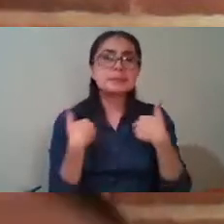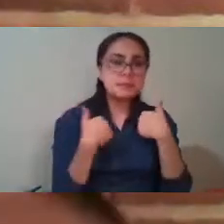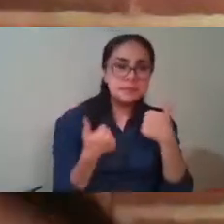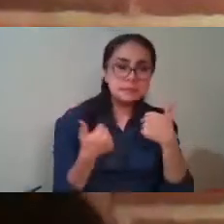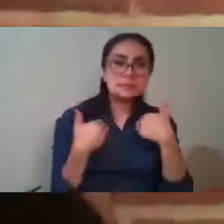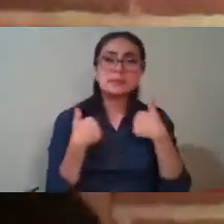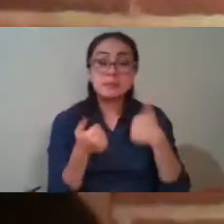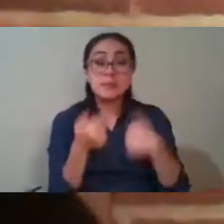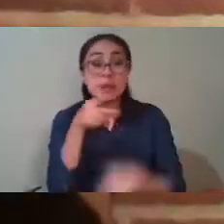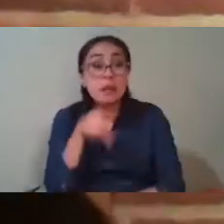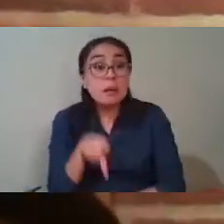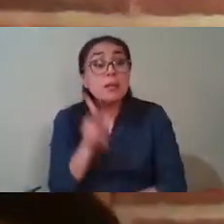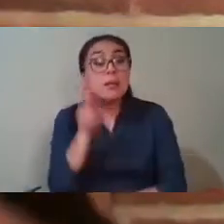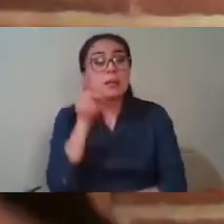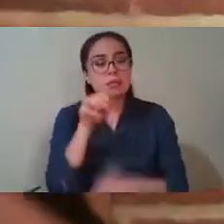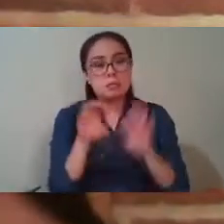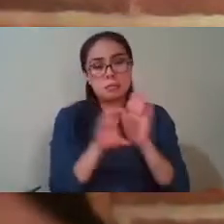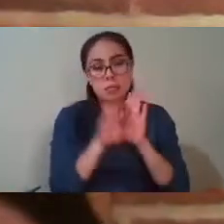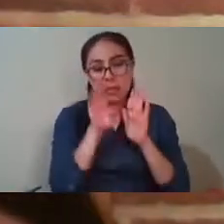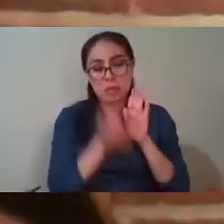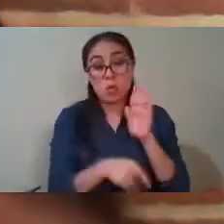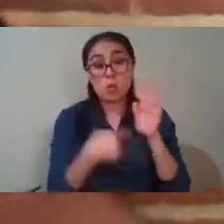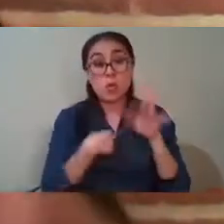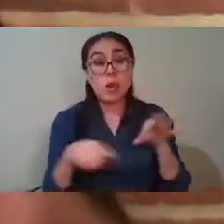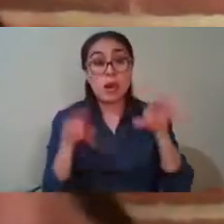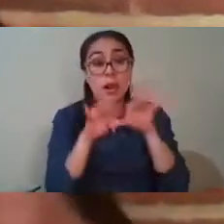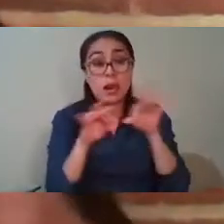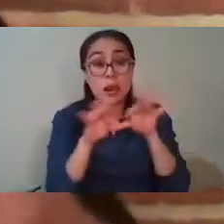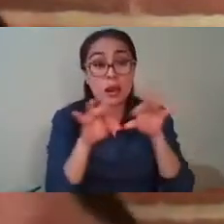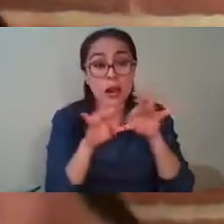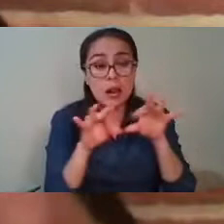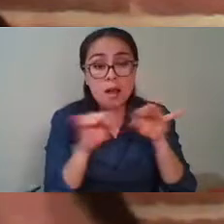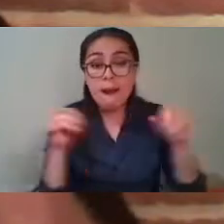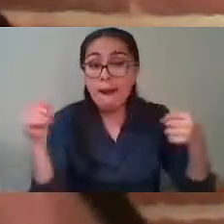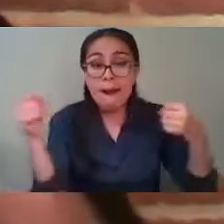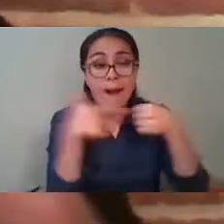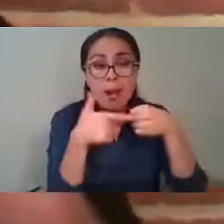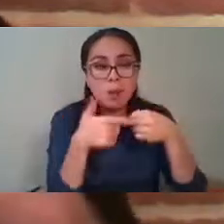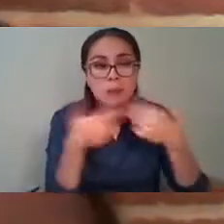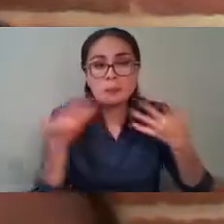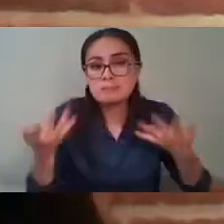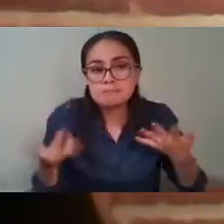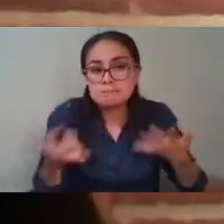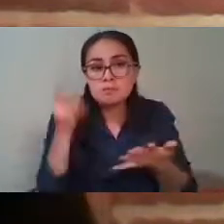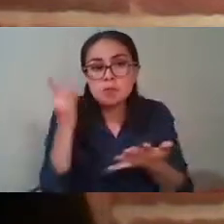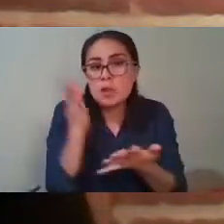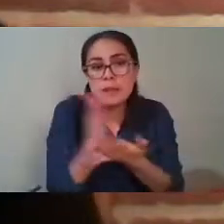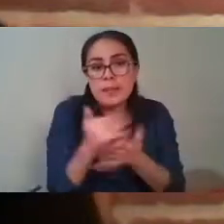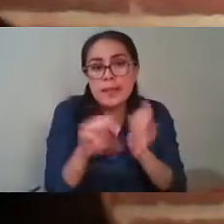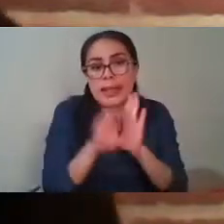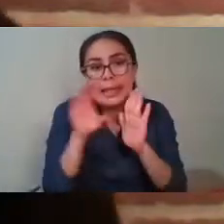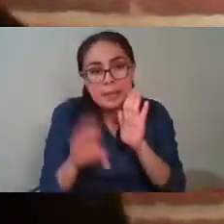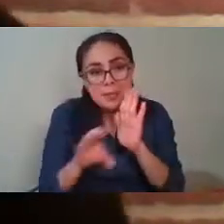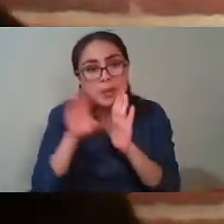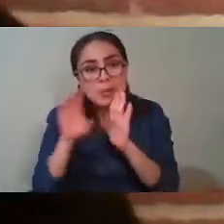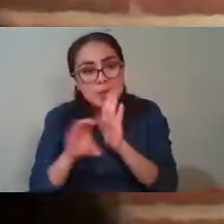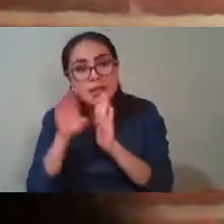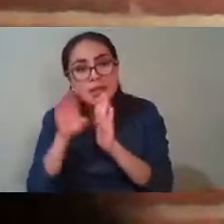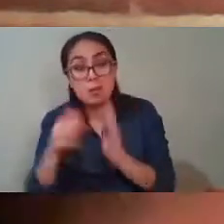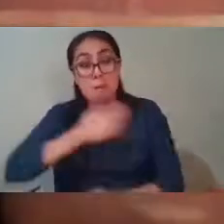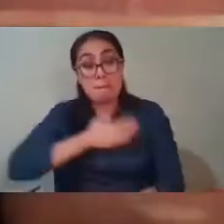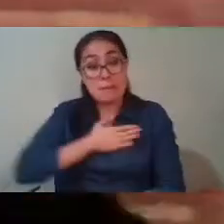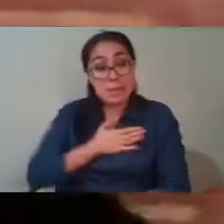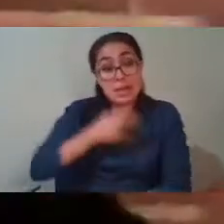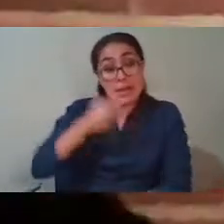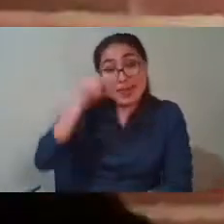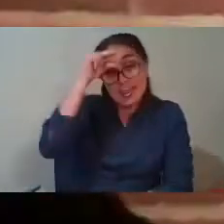historias. Pero ya ven ustedes, para tratar de explicarles algo, no tengo más remedio que darles los ejemplos. Lo mío es una inteligencia